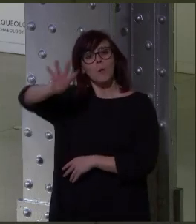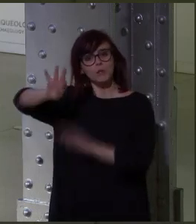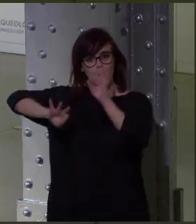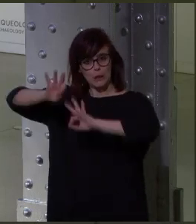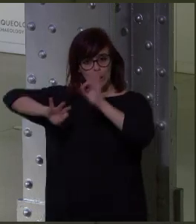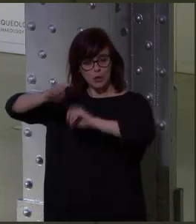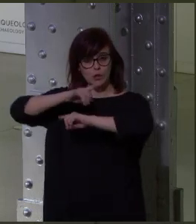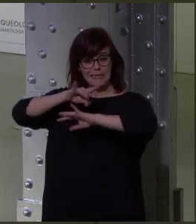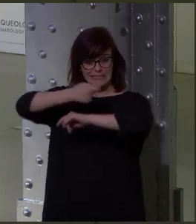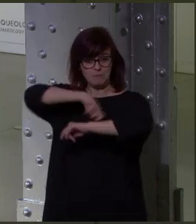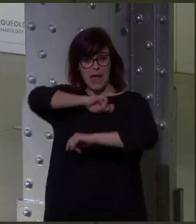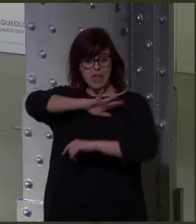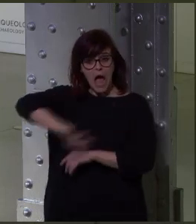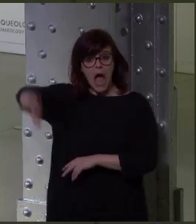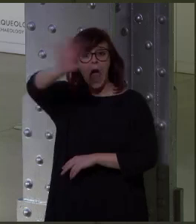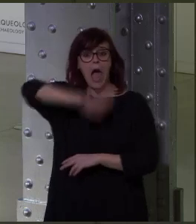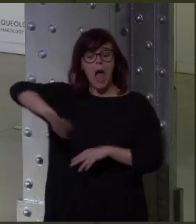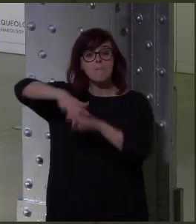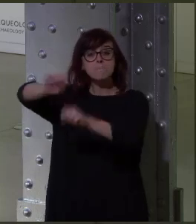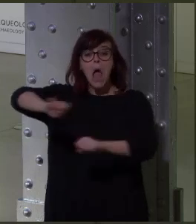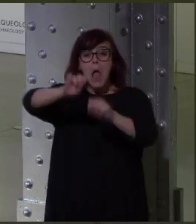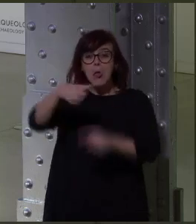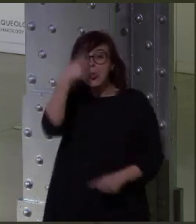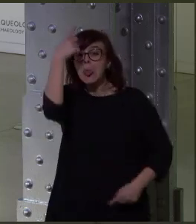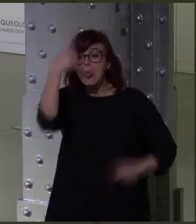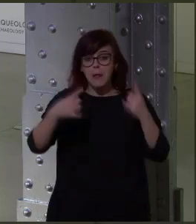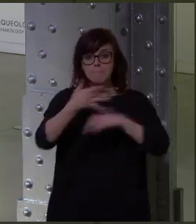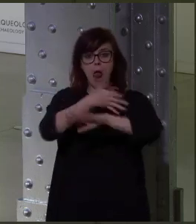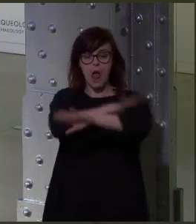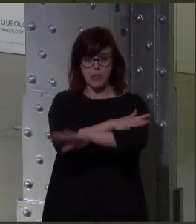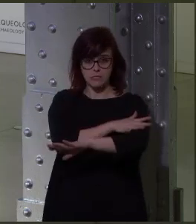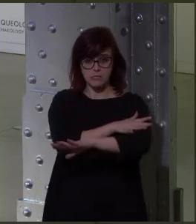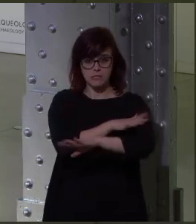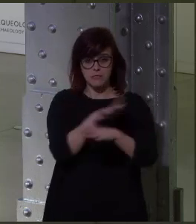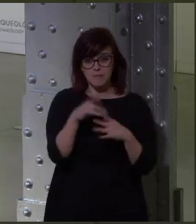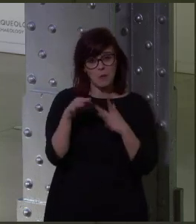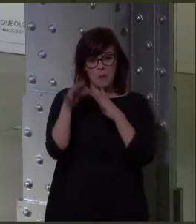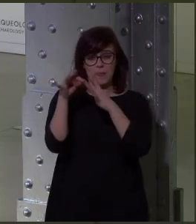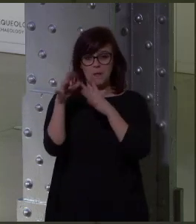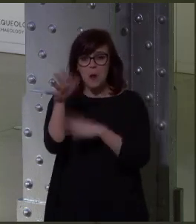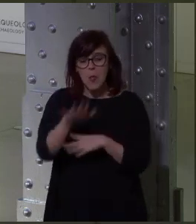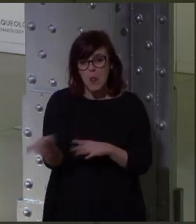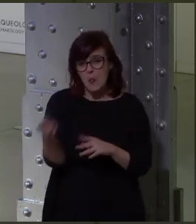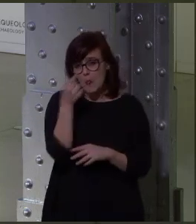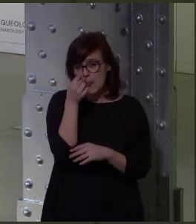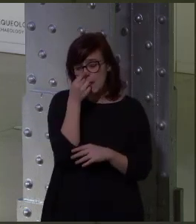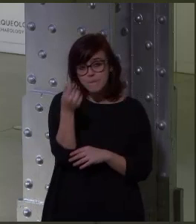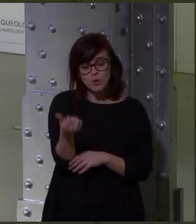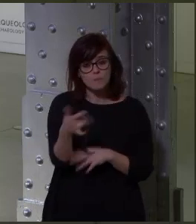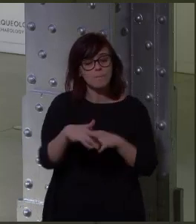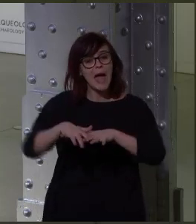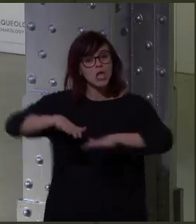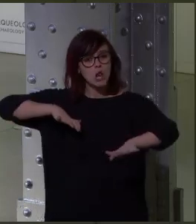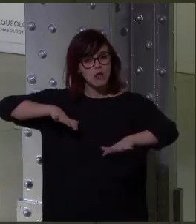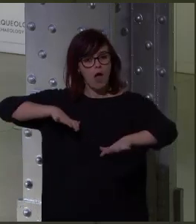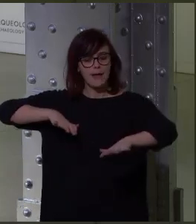en España tenía alguna figura de protección. Baleares era de las pioneras, pero muy poquitas, ¿no? Y la mayoría